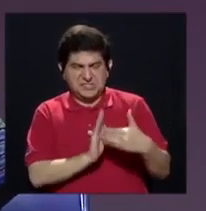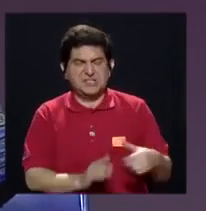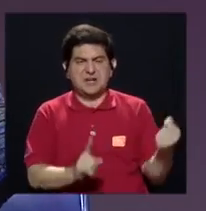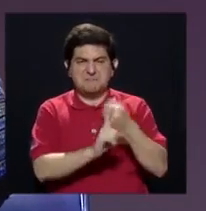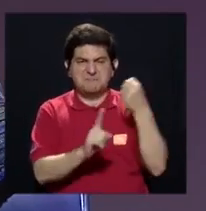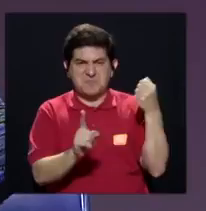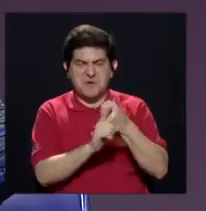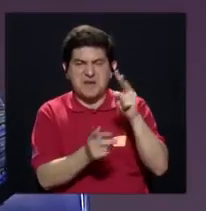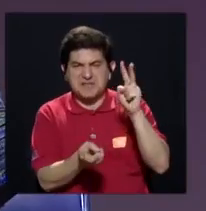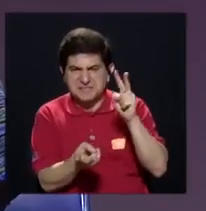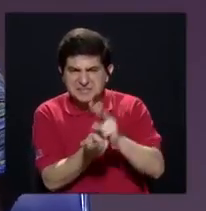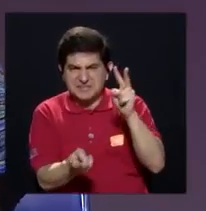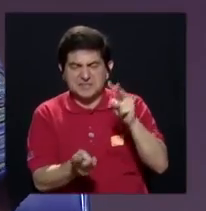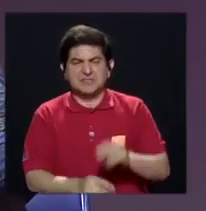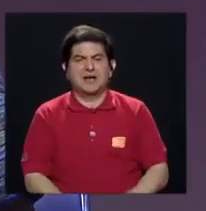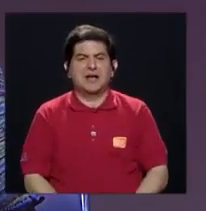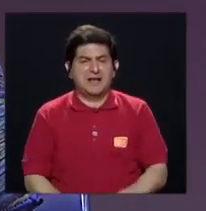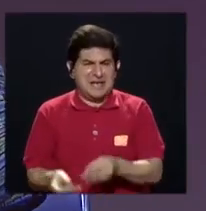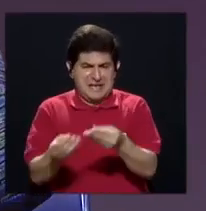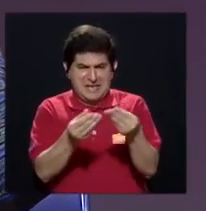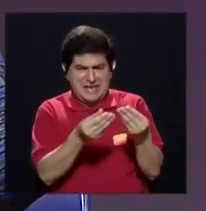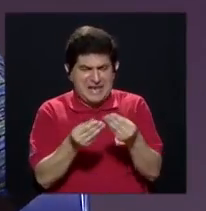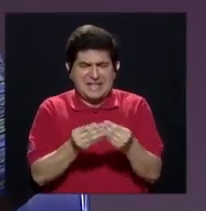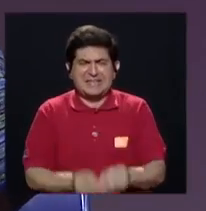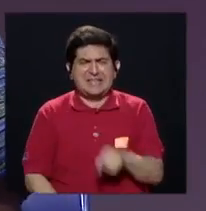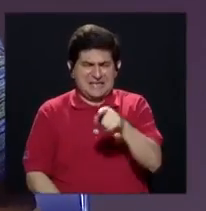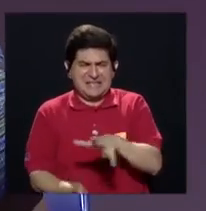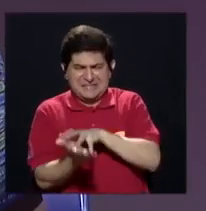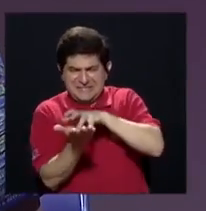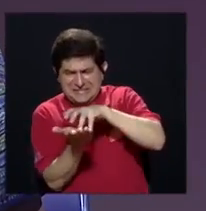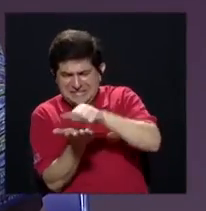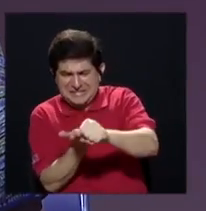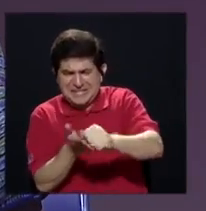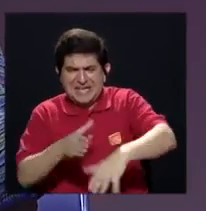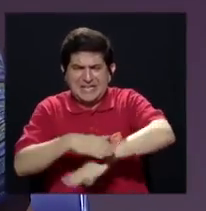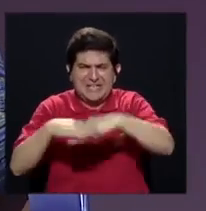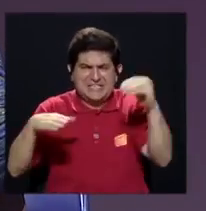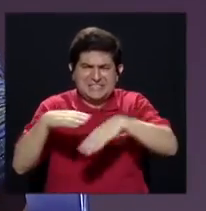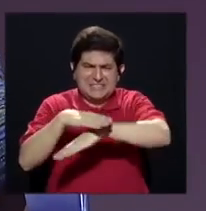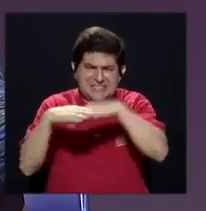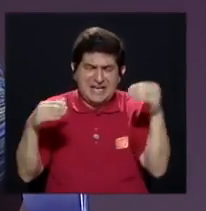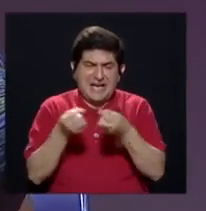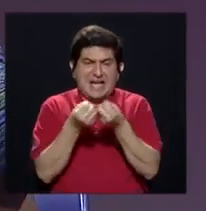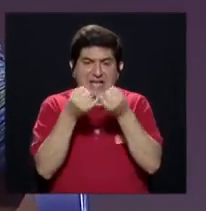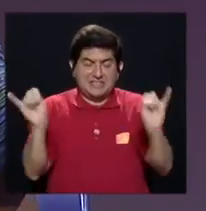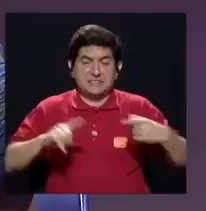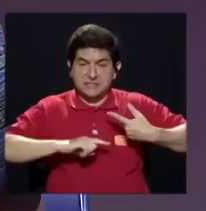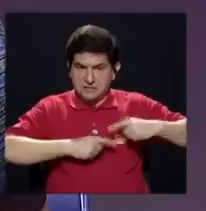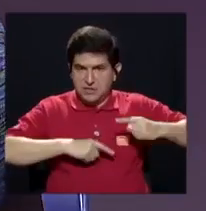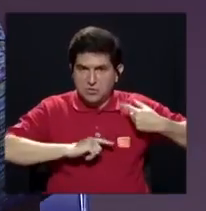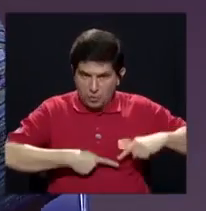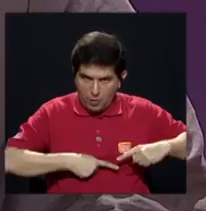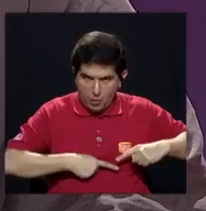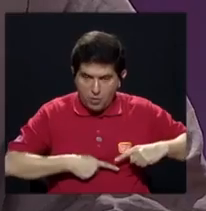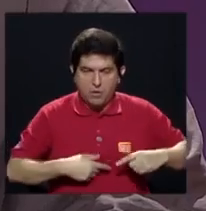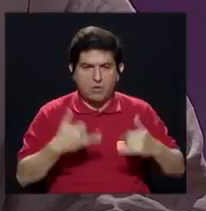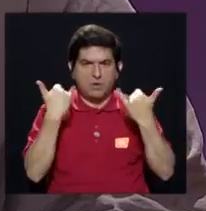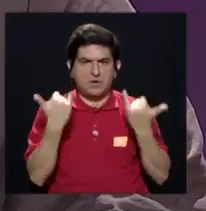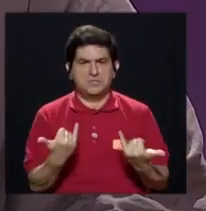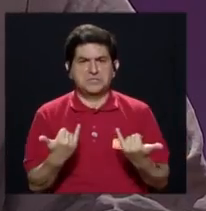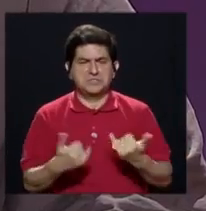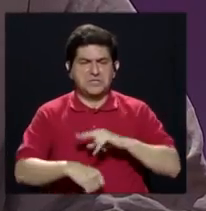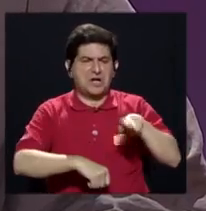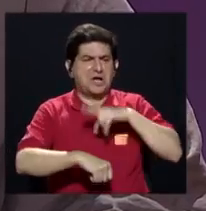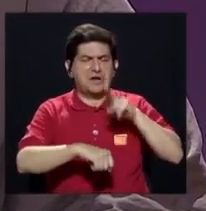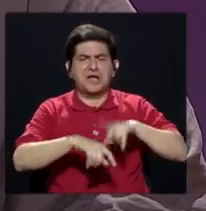sexual ver cómo la tierra se depreda cómo se extrae de la Tierra sin que eso me duela es porque ya tengo naturalizada una